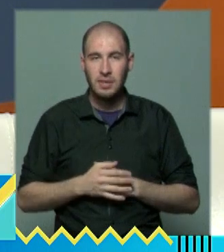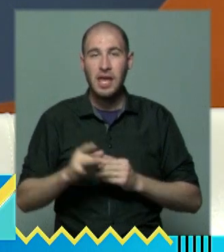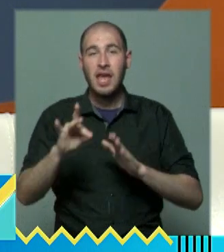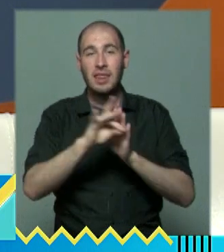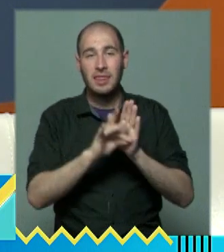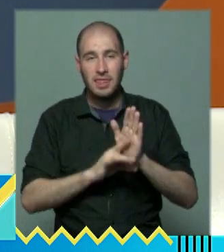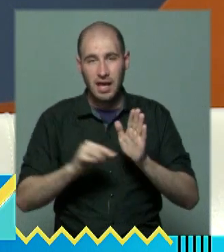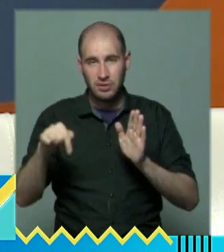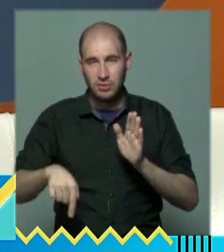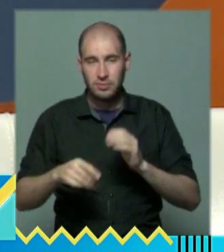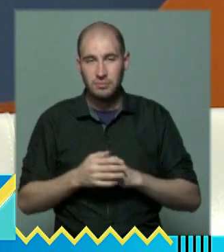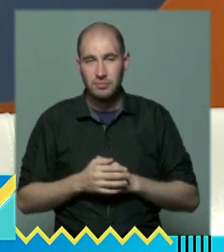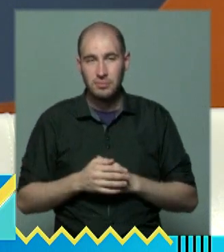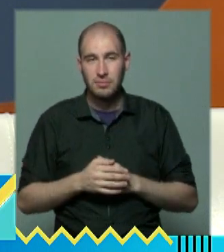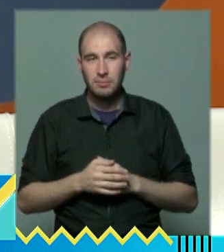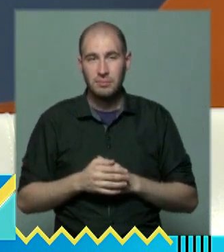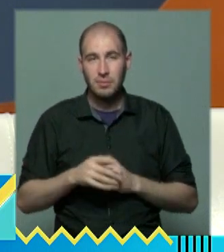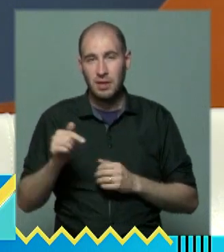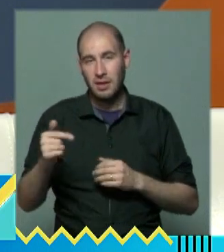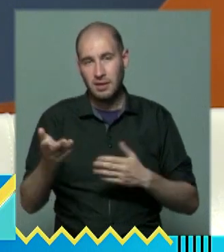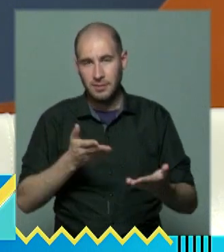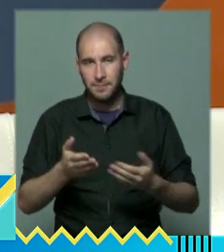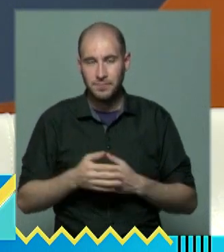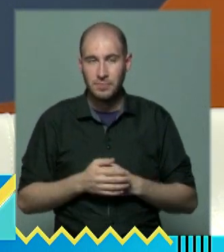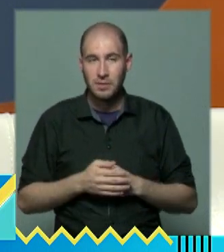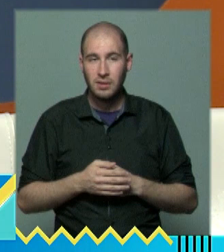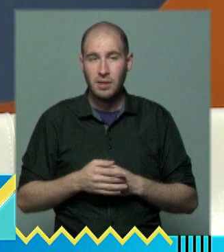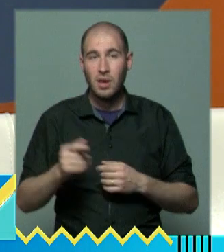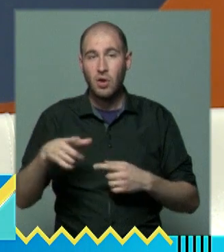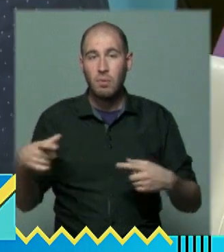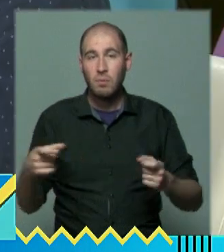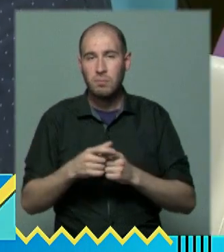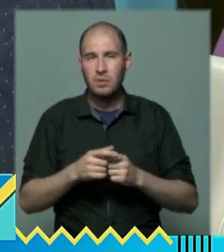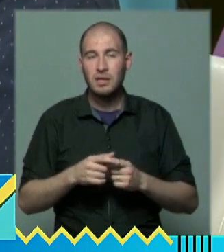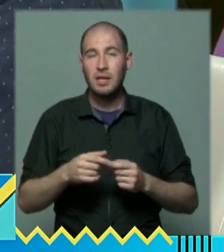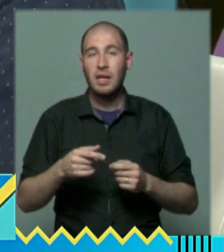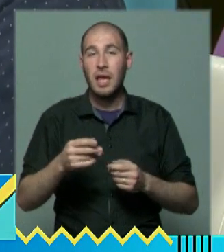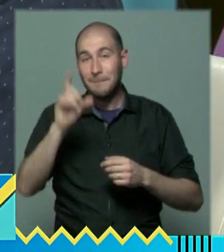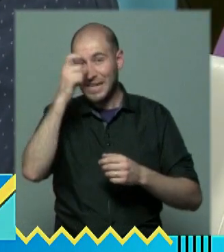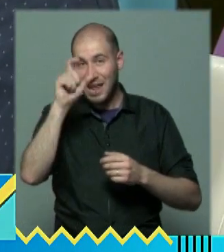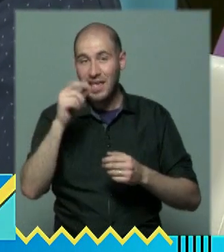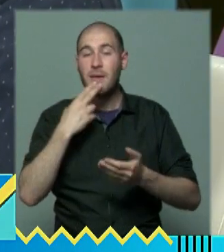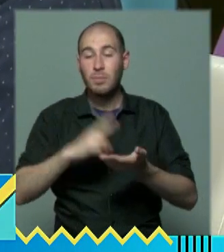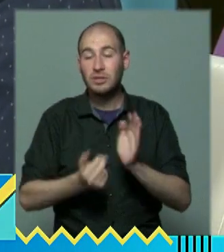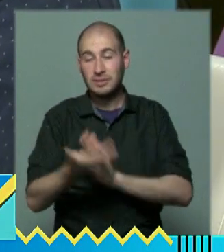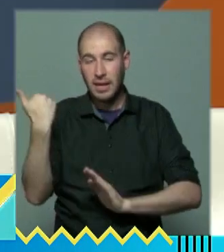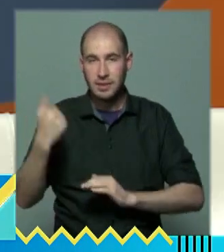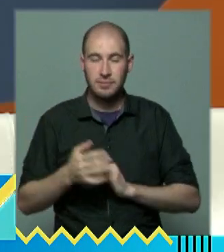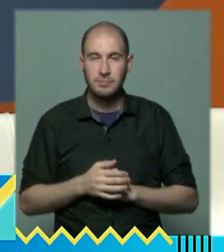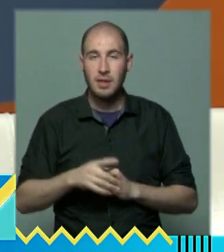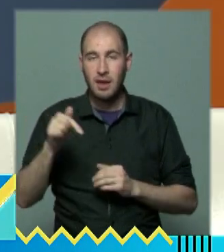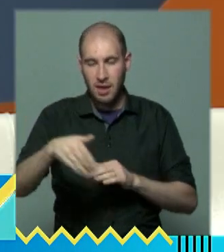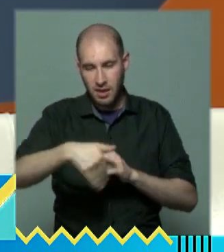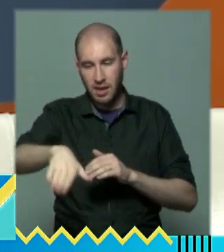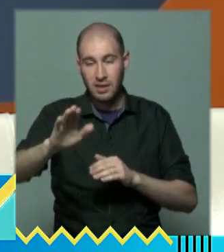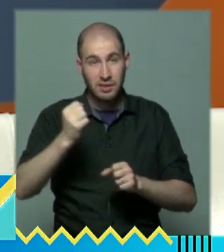que va de bruces con eso. Digo, a la minería se le quitaron las retenciones. Digo, vos decís, bueno, a partir de ahí